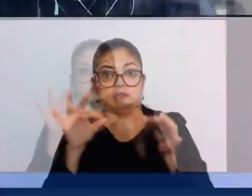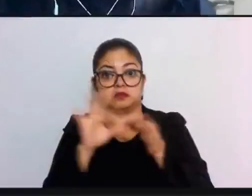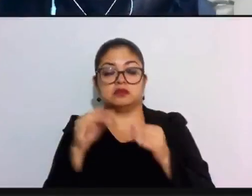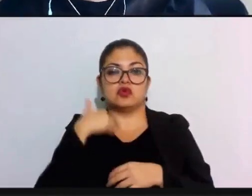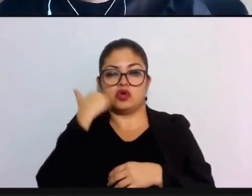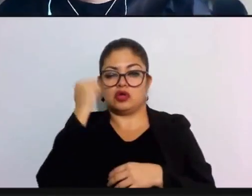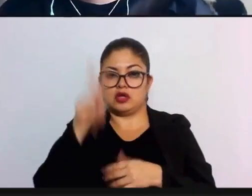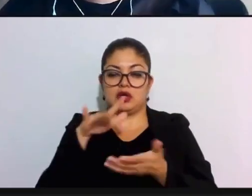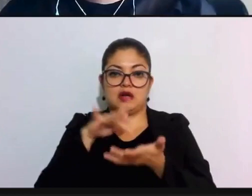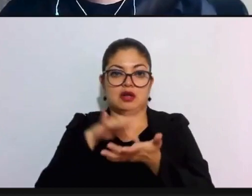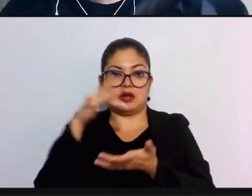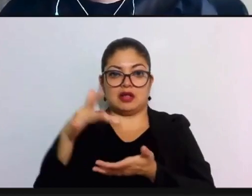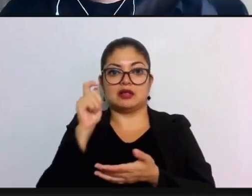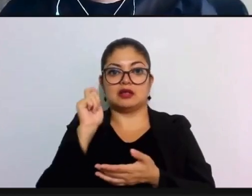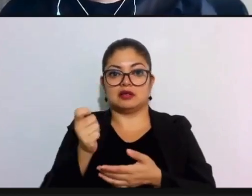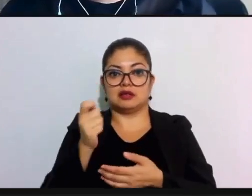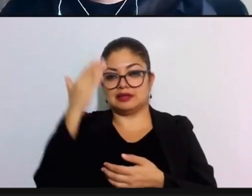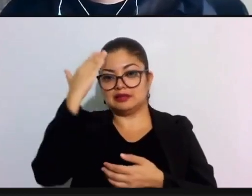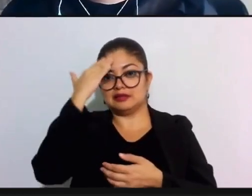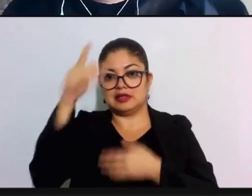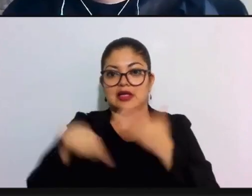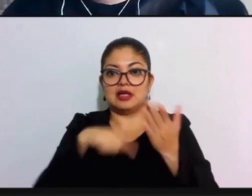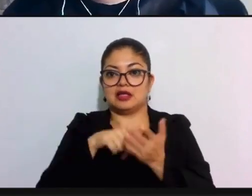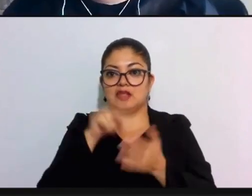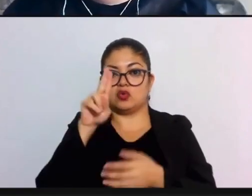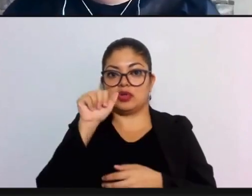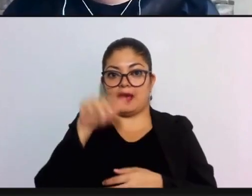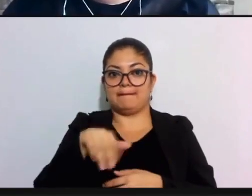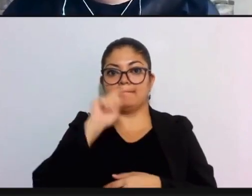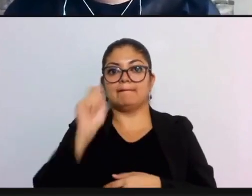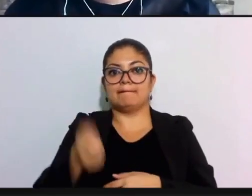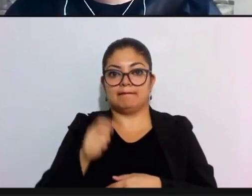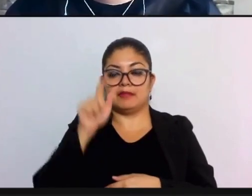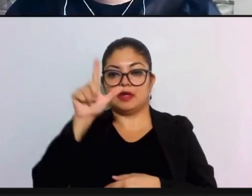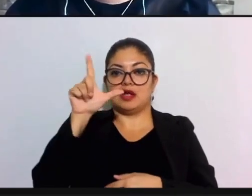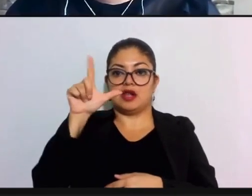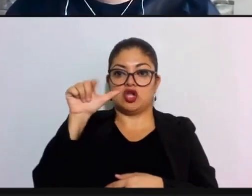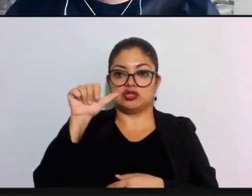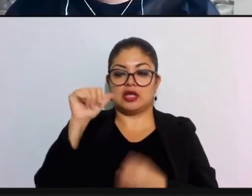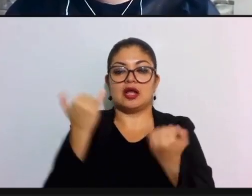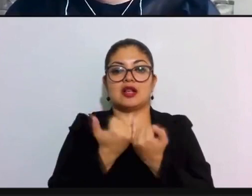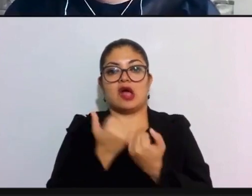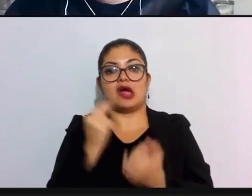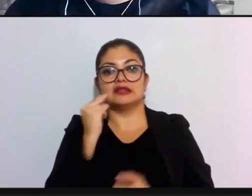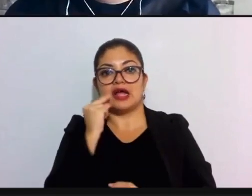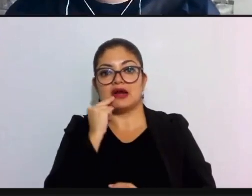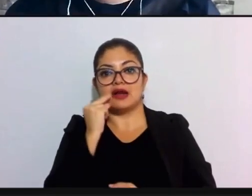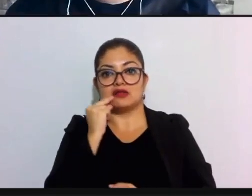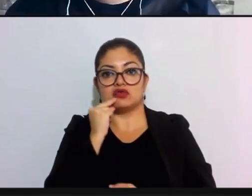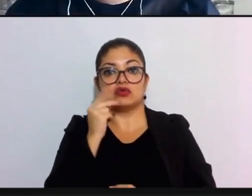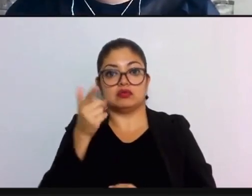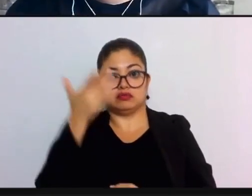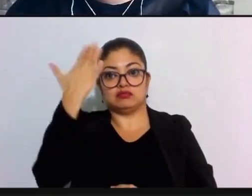sedes de la UNAM en Los Ángeles y de la UNAM en San Antonio, como también nos mencionó la doctora, que están colaborando en